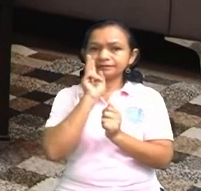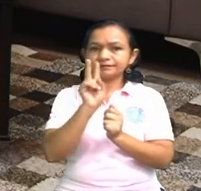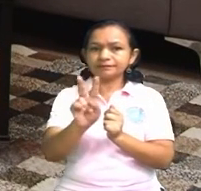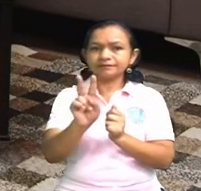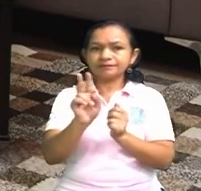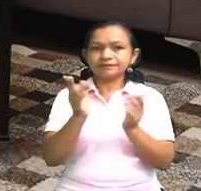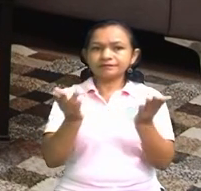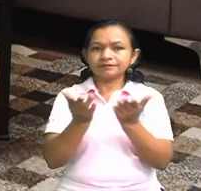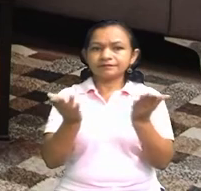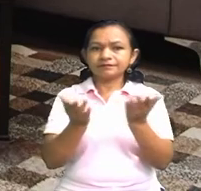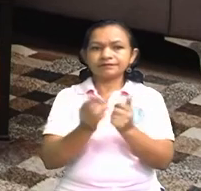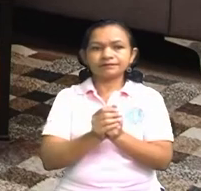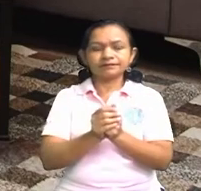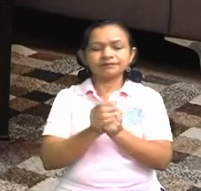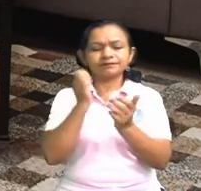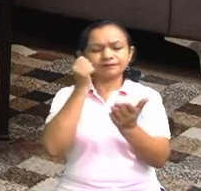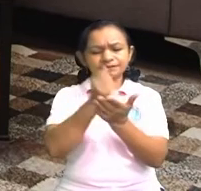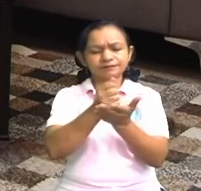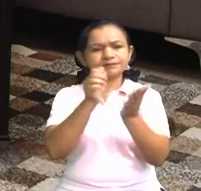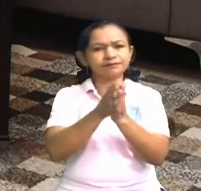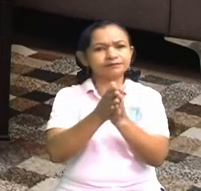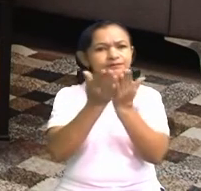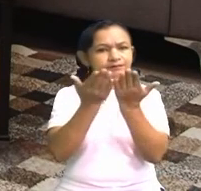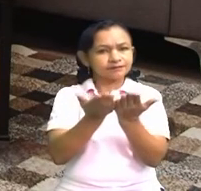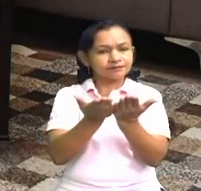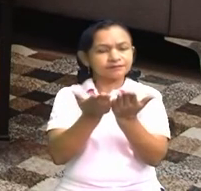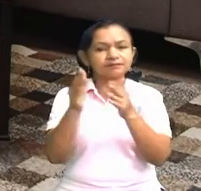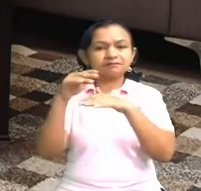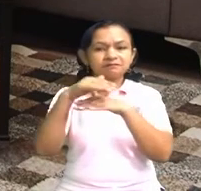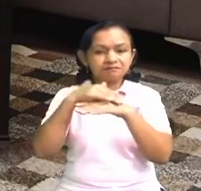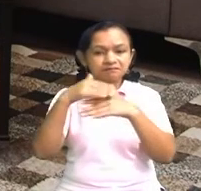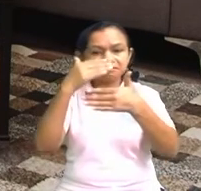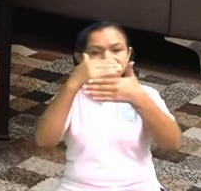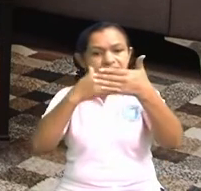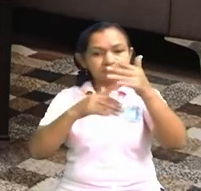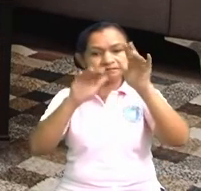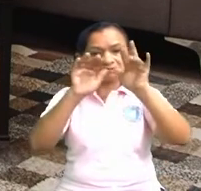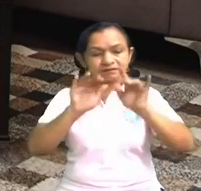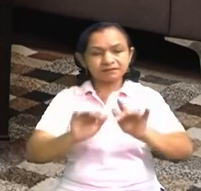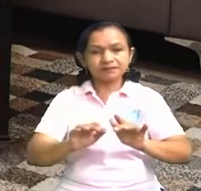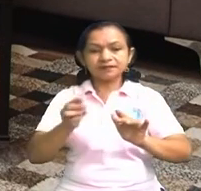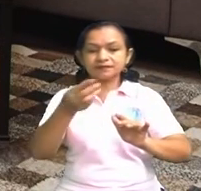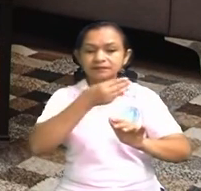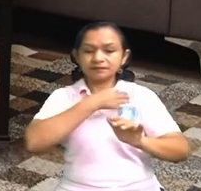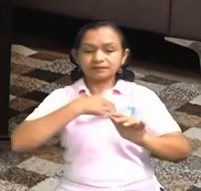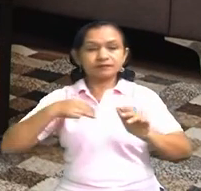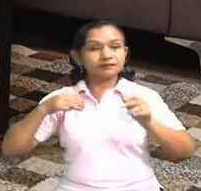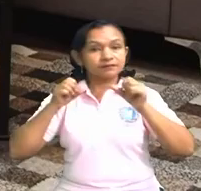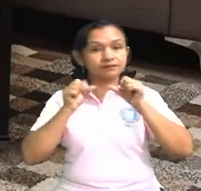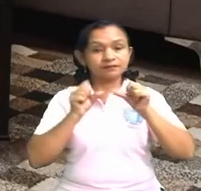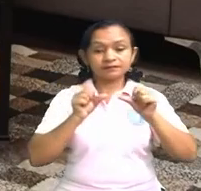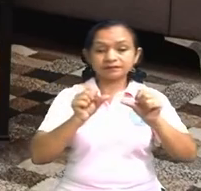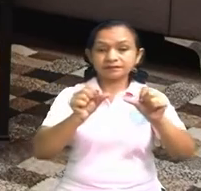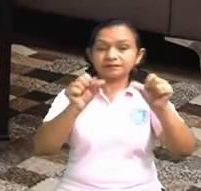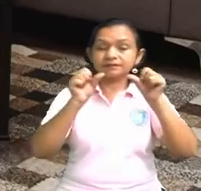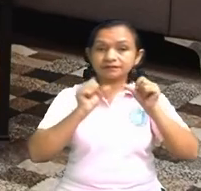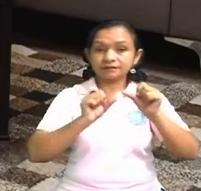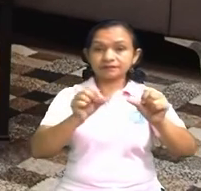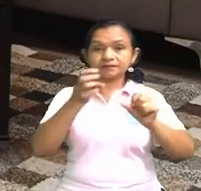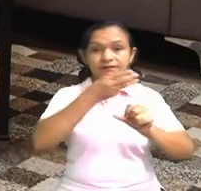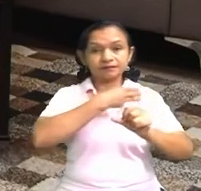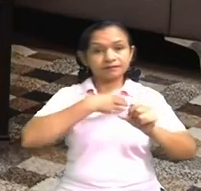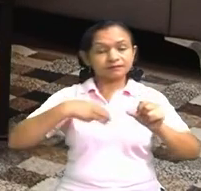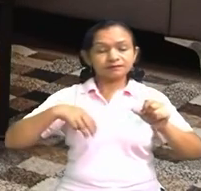por ejemplo, en los servicios de migración, pero también entiendo que es una constante en todo el ministerio. Es una constante porque